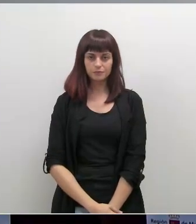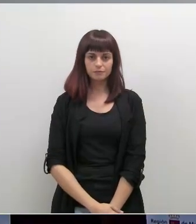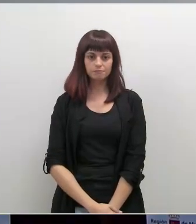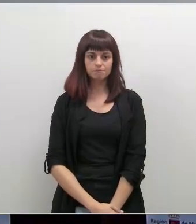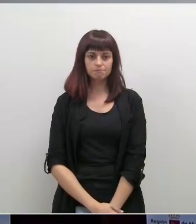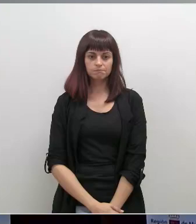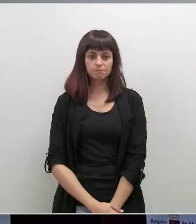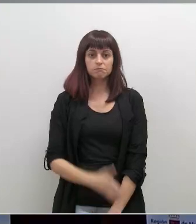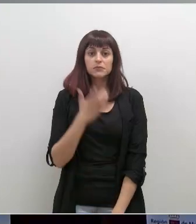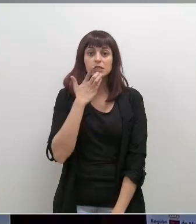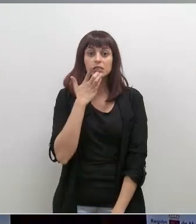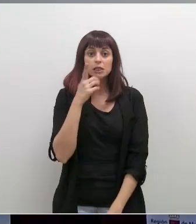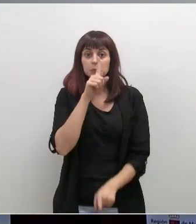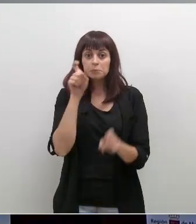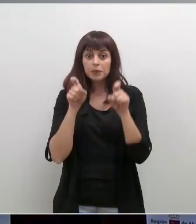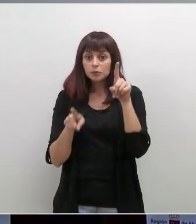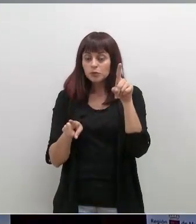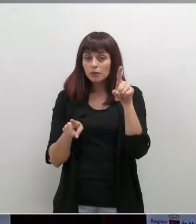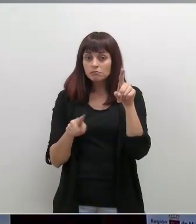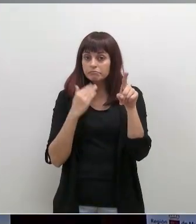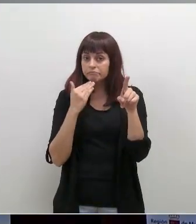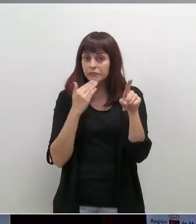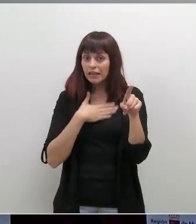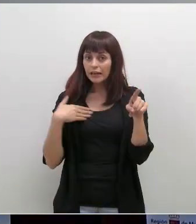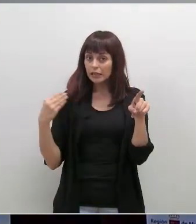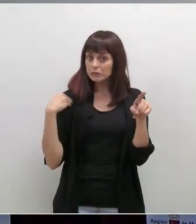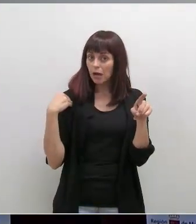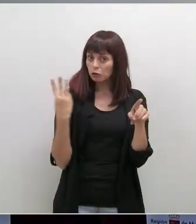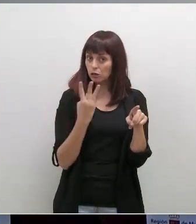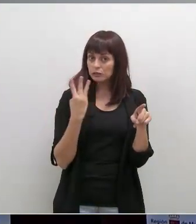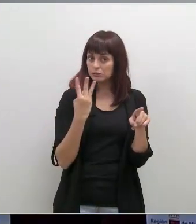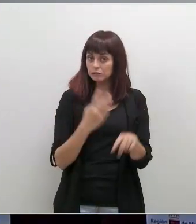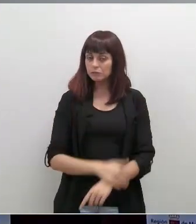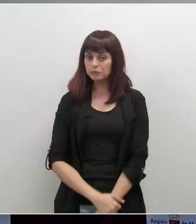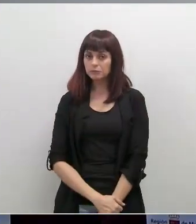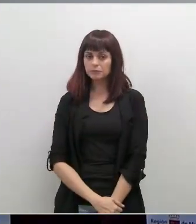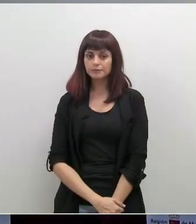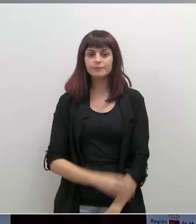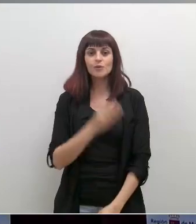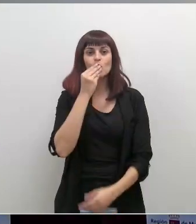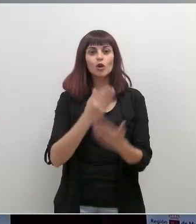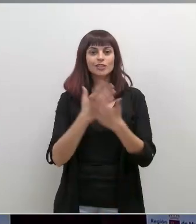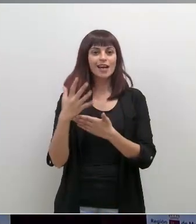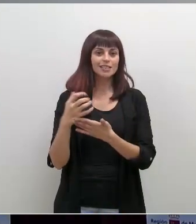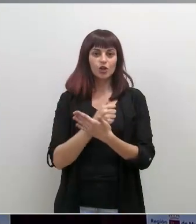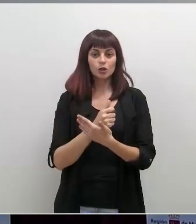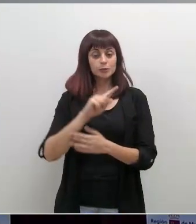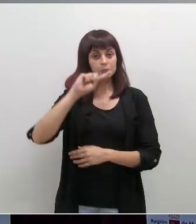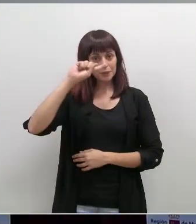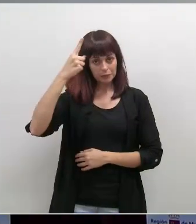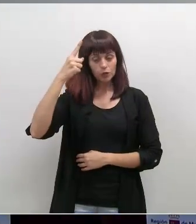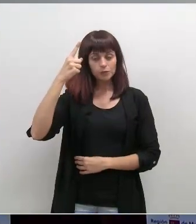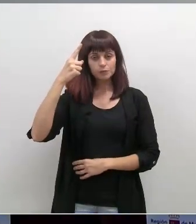Sí, bueno, pues si tenéis alguna pregunta que nos queréis hacer a los tres. Buenos días a todos. Vamos a dar en primer lugar paso